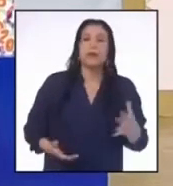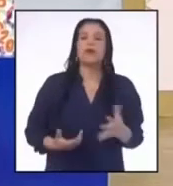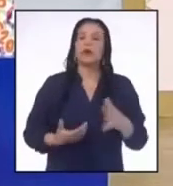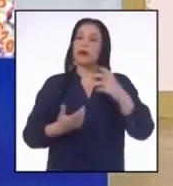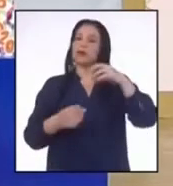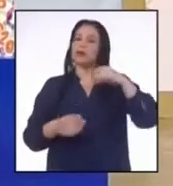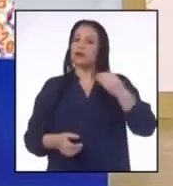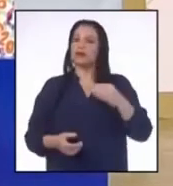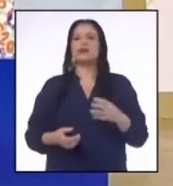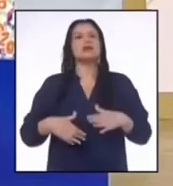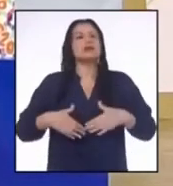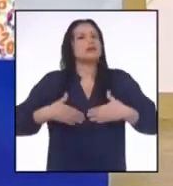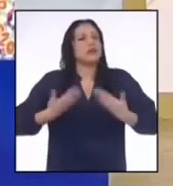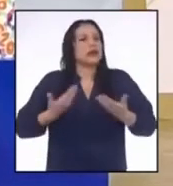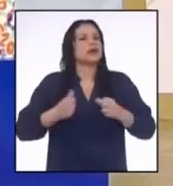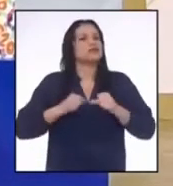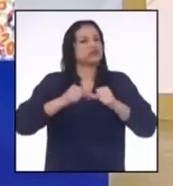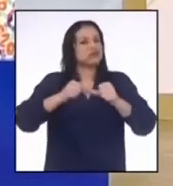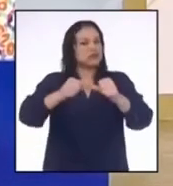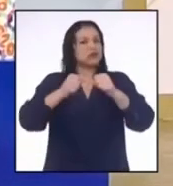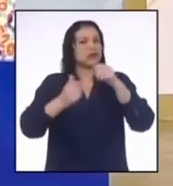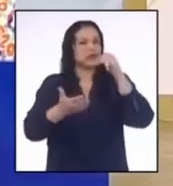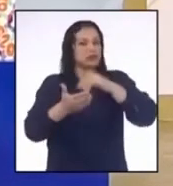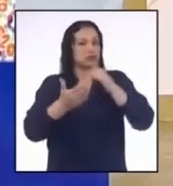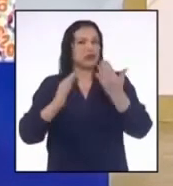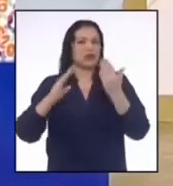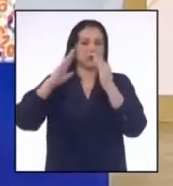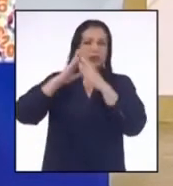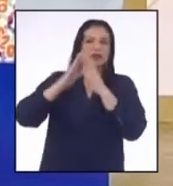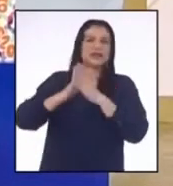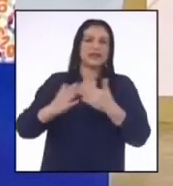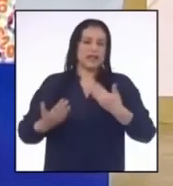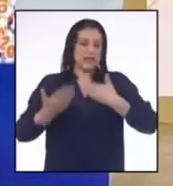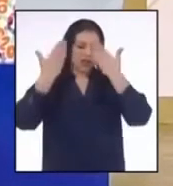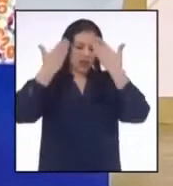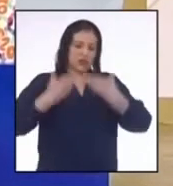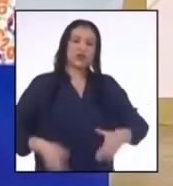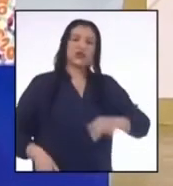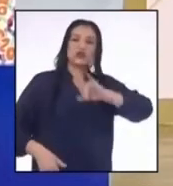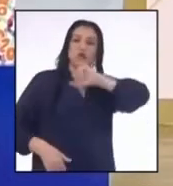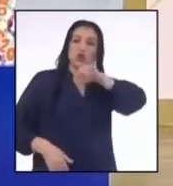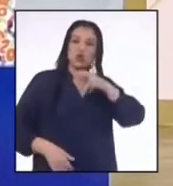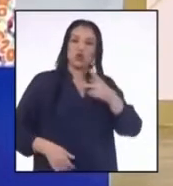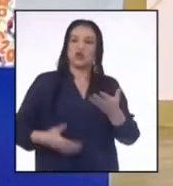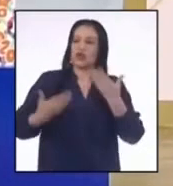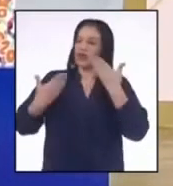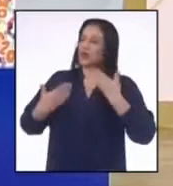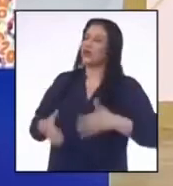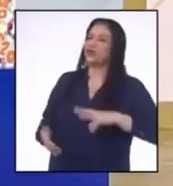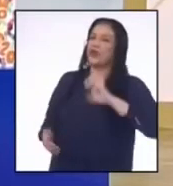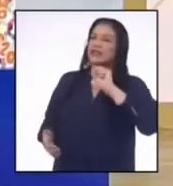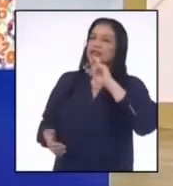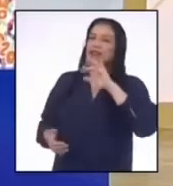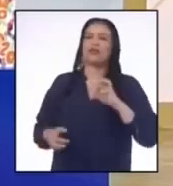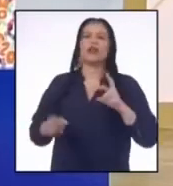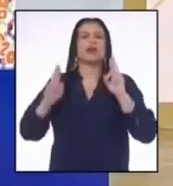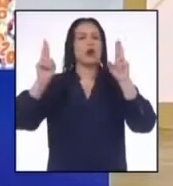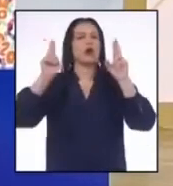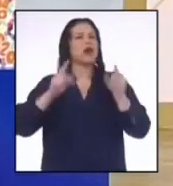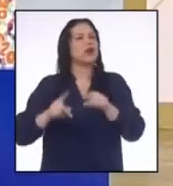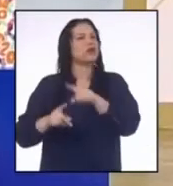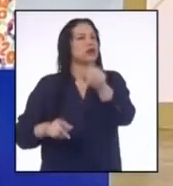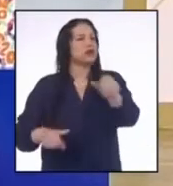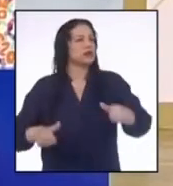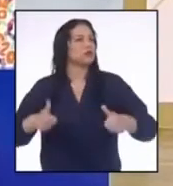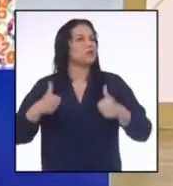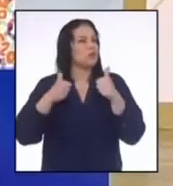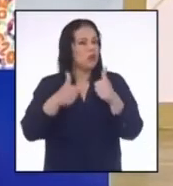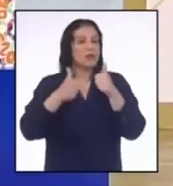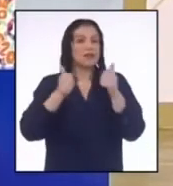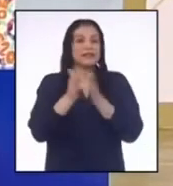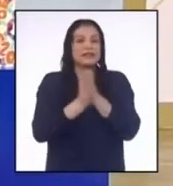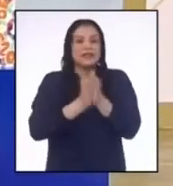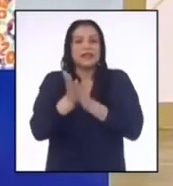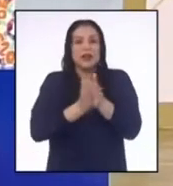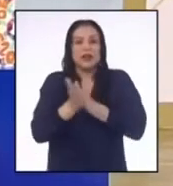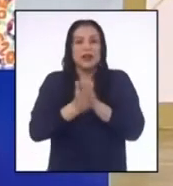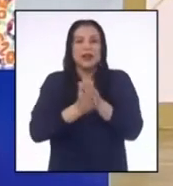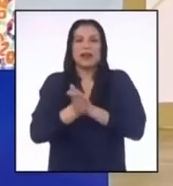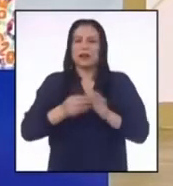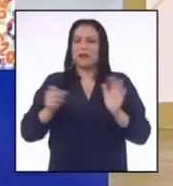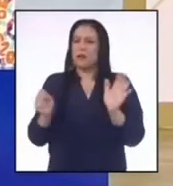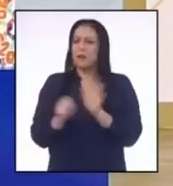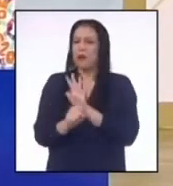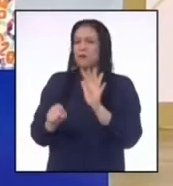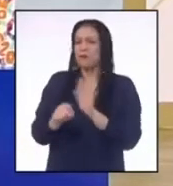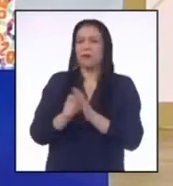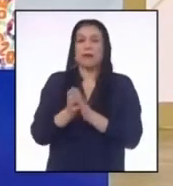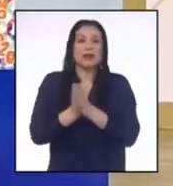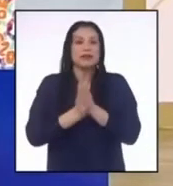sigan aprendiendo a la distancia. Yo soy Junior Bejar. Y yo soy Stephanie Orue. Y esperamos que se encuentren muy bien, sobre todo con el ánimo a tope